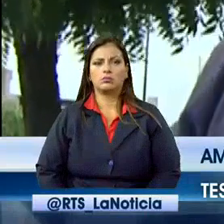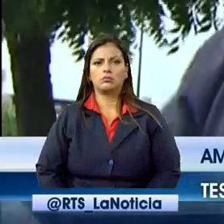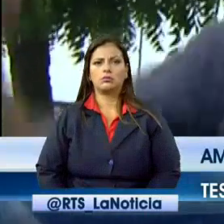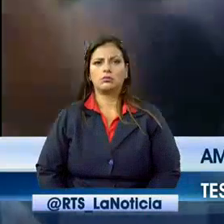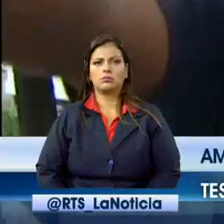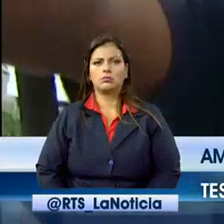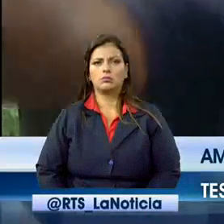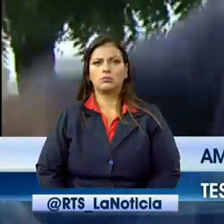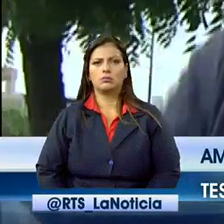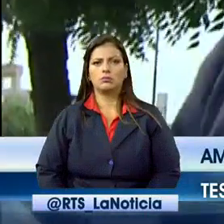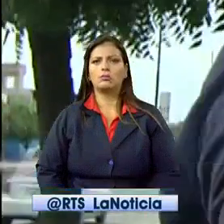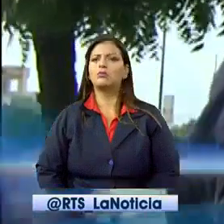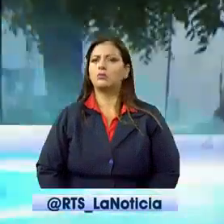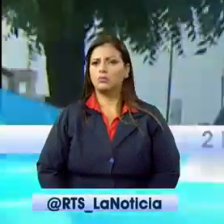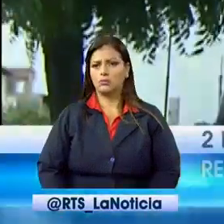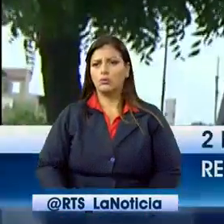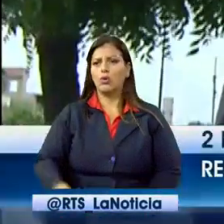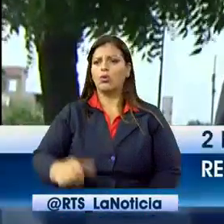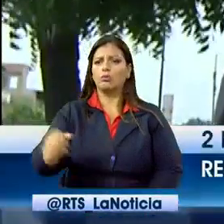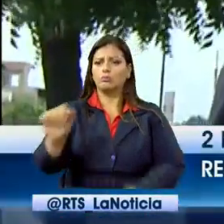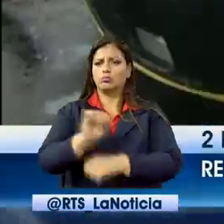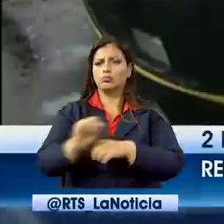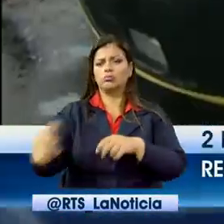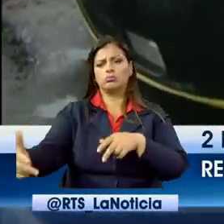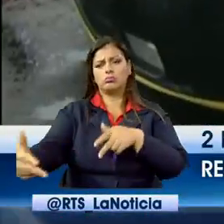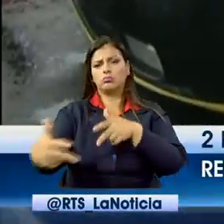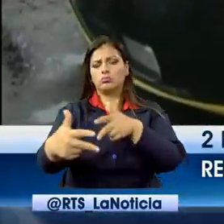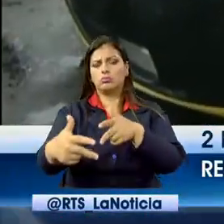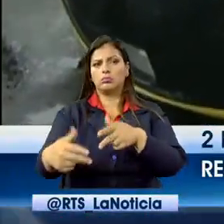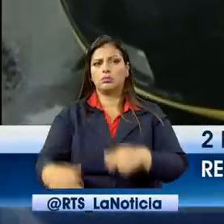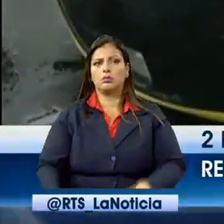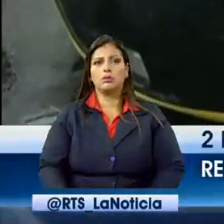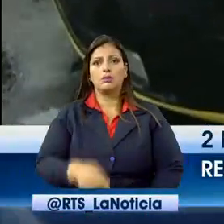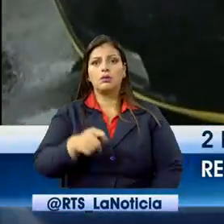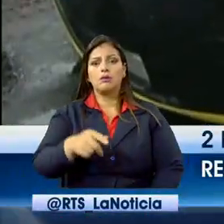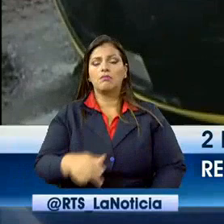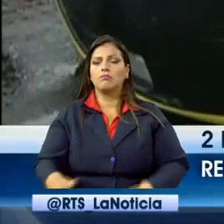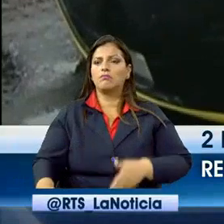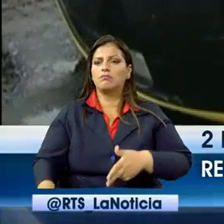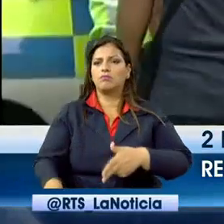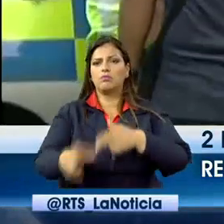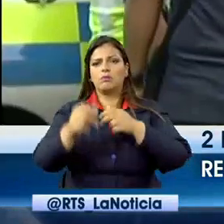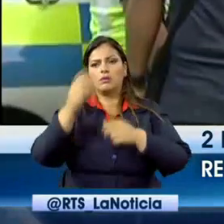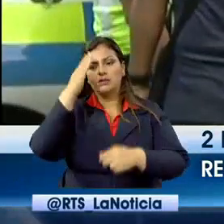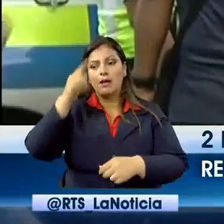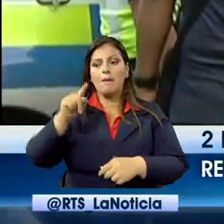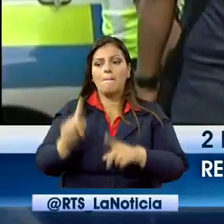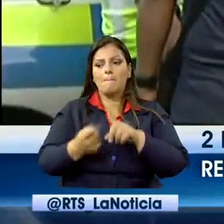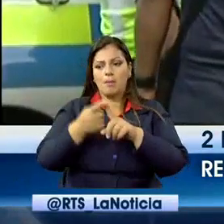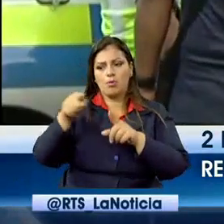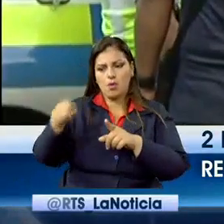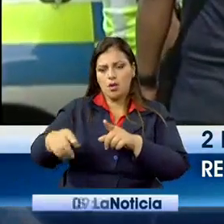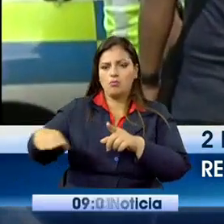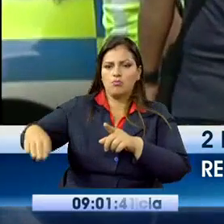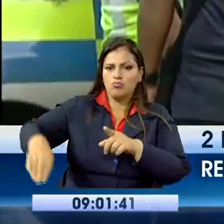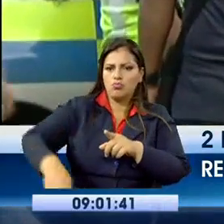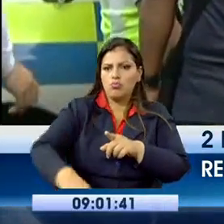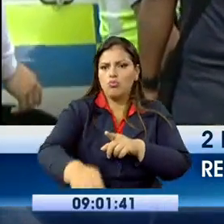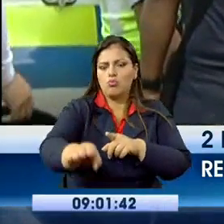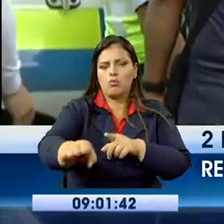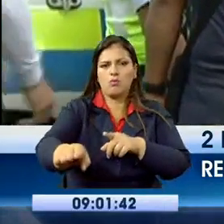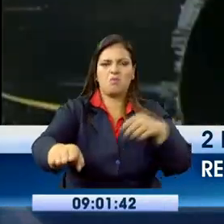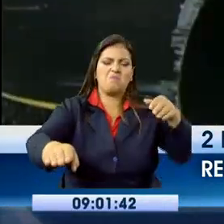y lo revolca y lo bota porque él se tira del puente. No respeta la preferencial. Desde que se estrelló contra el vehículo, hubo